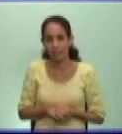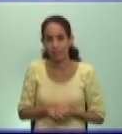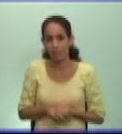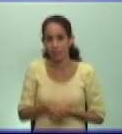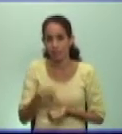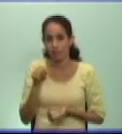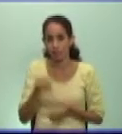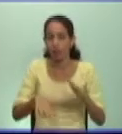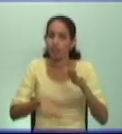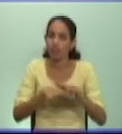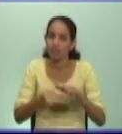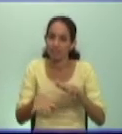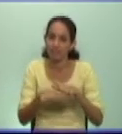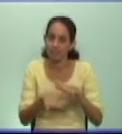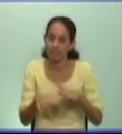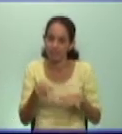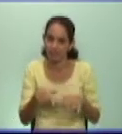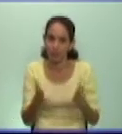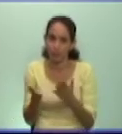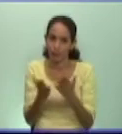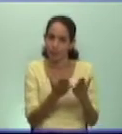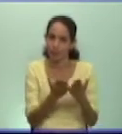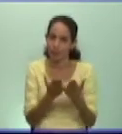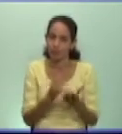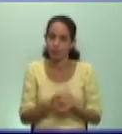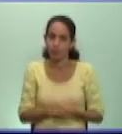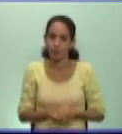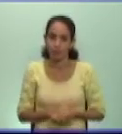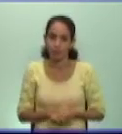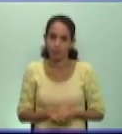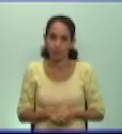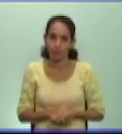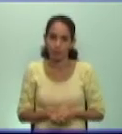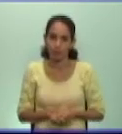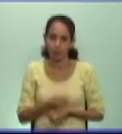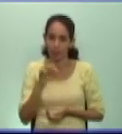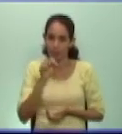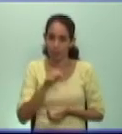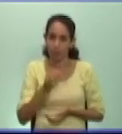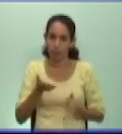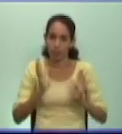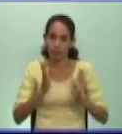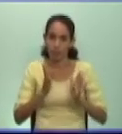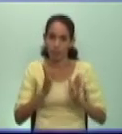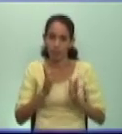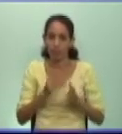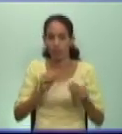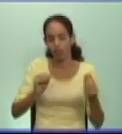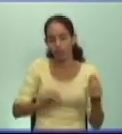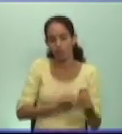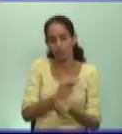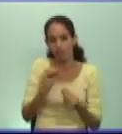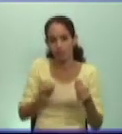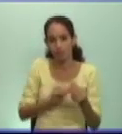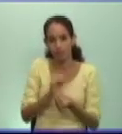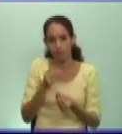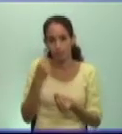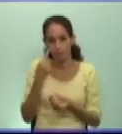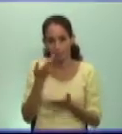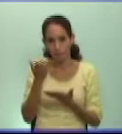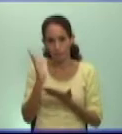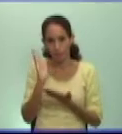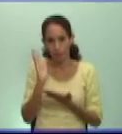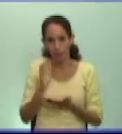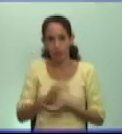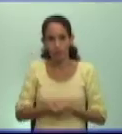base nosotros trabajamos. Pero bien, ¿qué va a ocurrir en este periodo? Sobre todo a partir de los cambios que se dan. Y veamos entonces